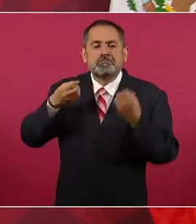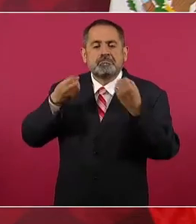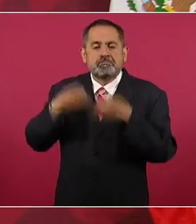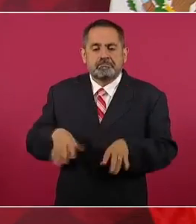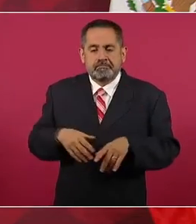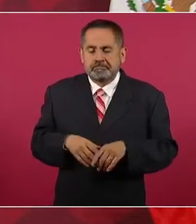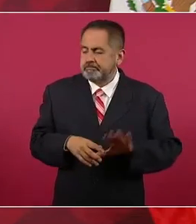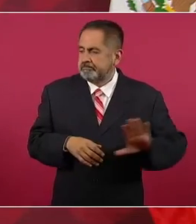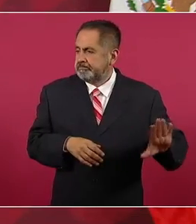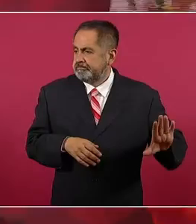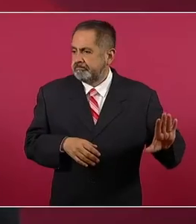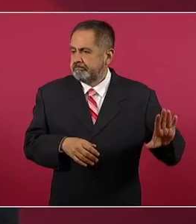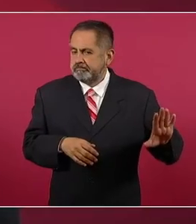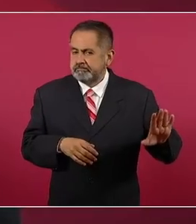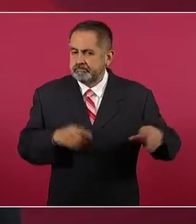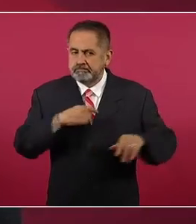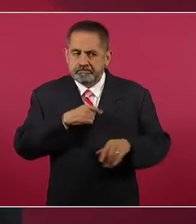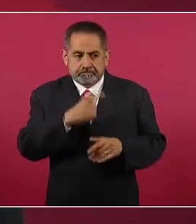pero no,